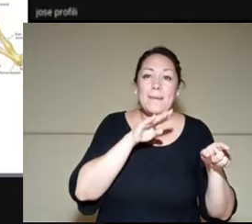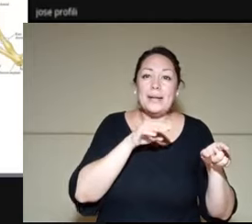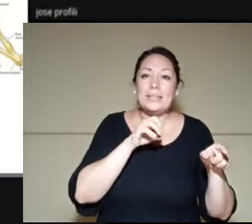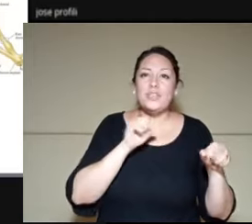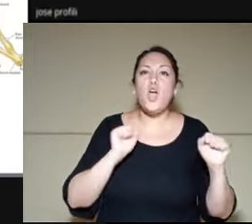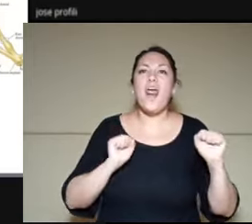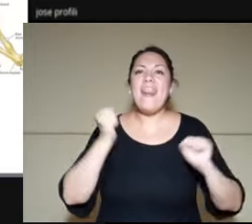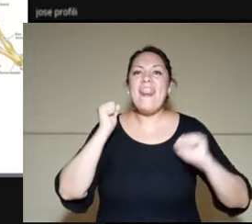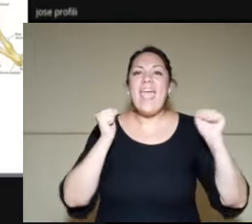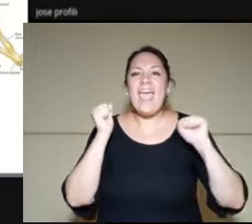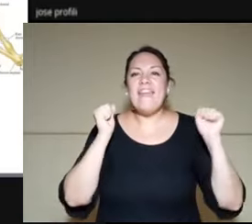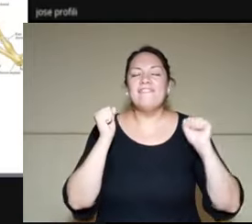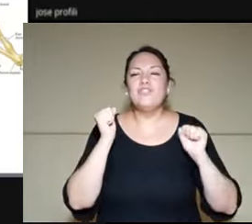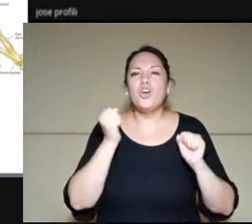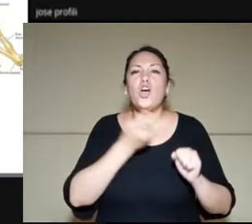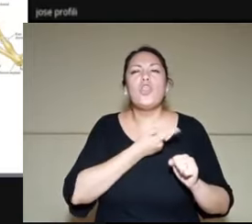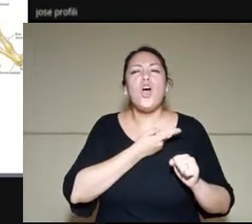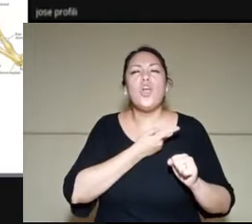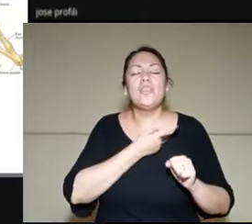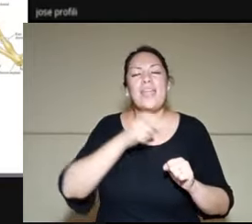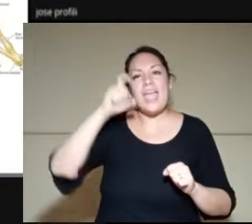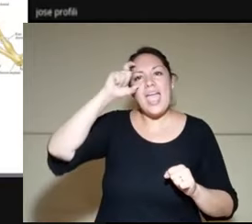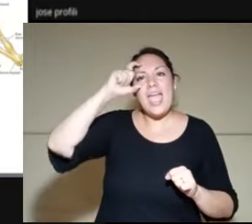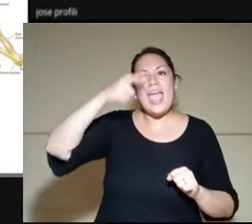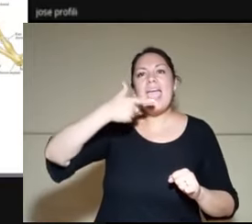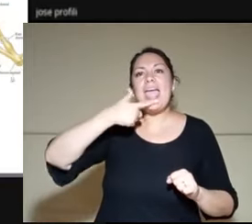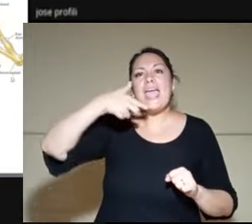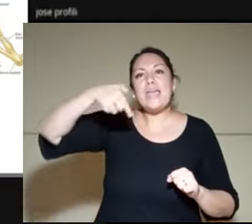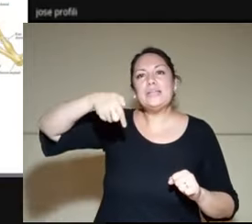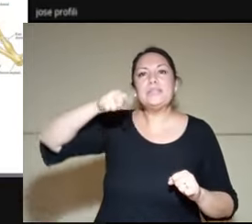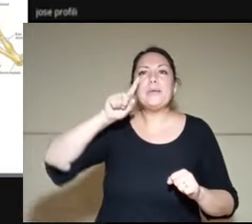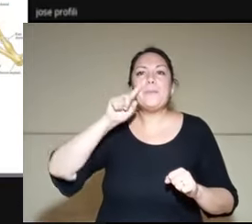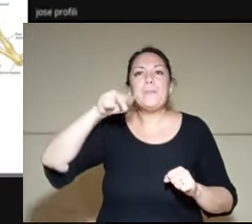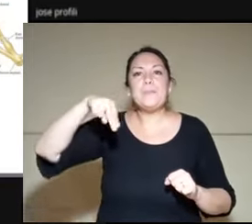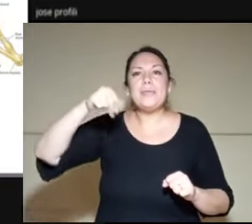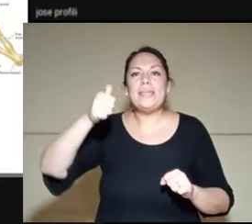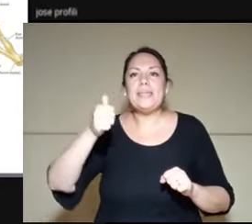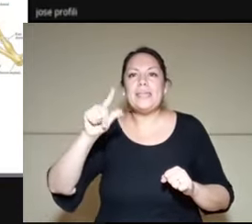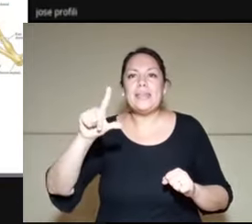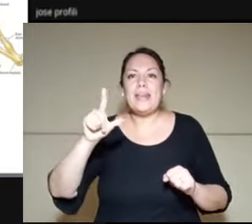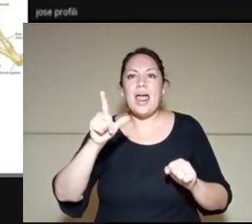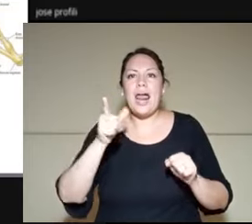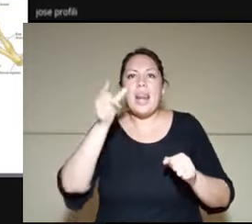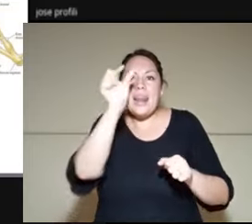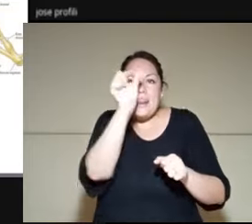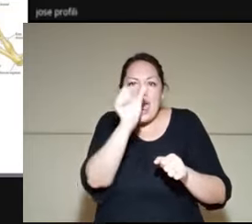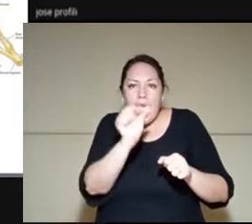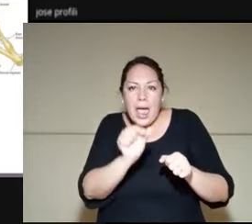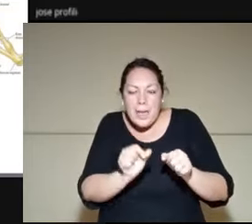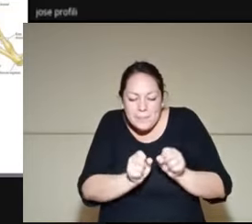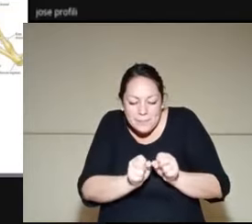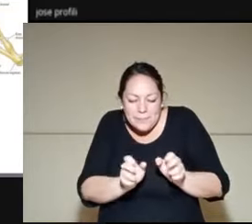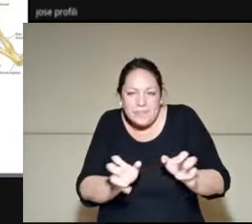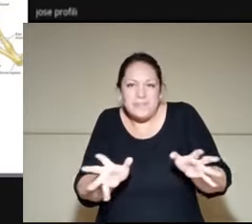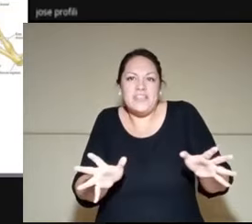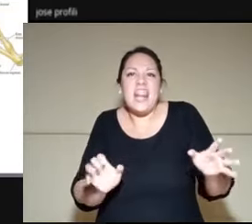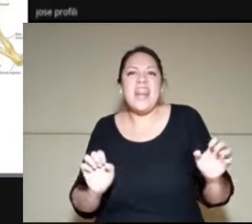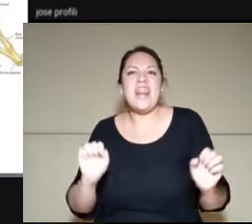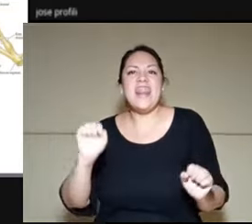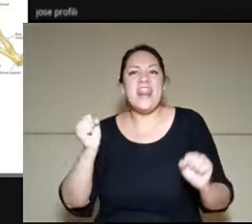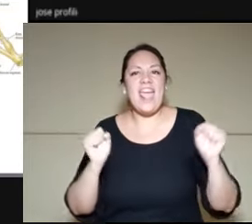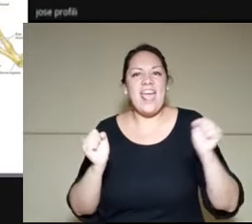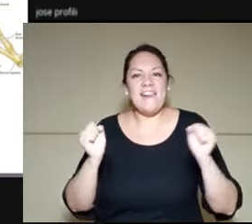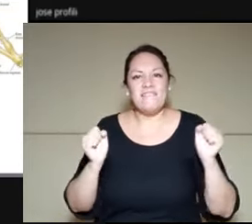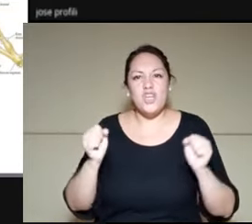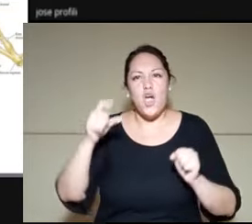un nervio. Nervio espinal. ¿Por qué espinal? Porque sale de la espina. ¿Qué es lo que es la espina? La médula. Por eso, nervio